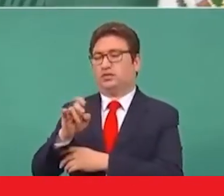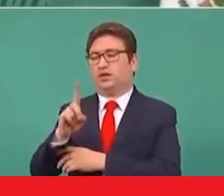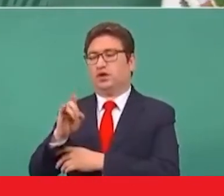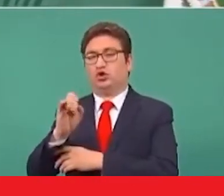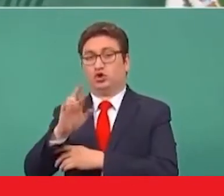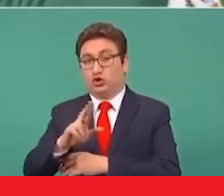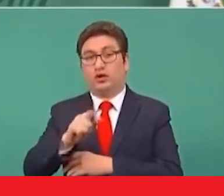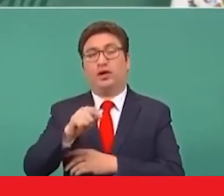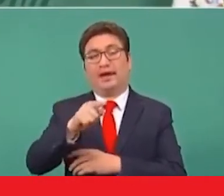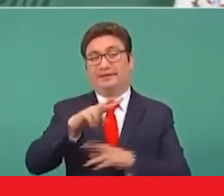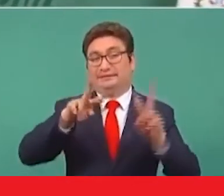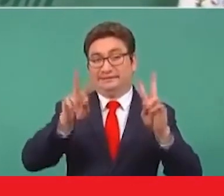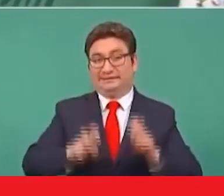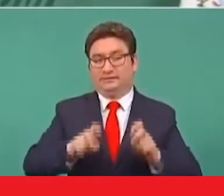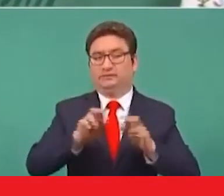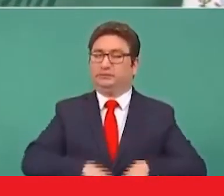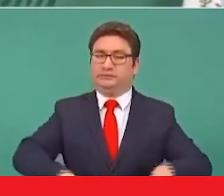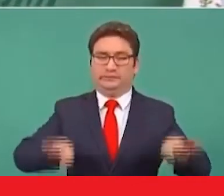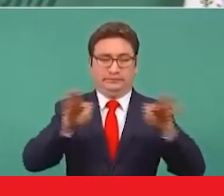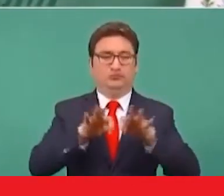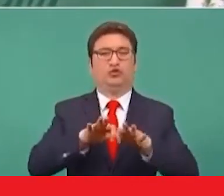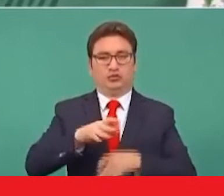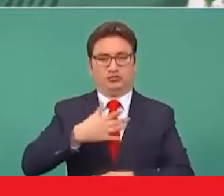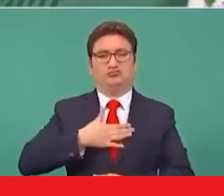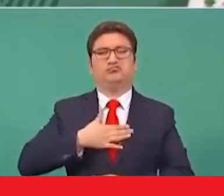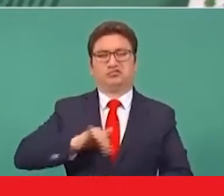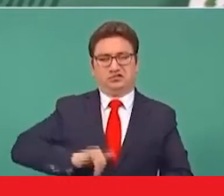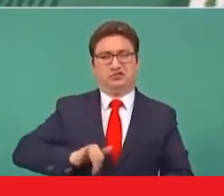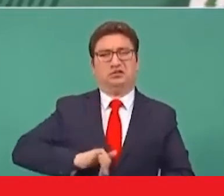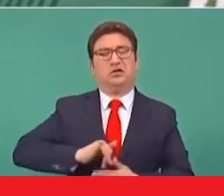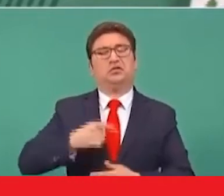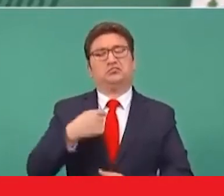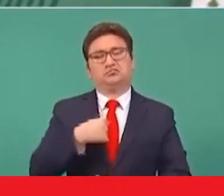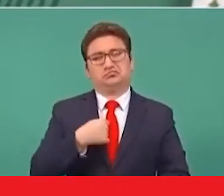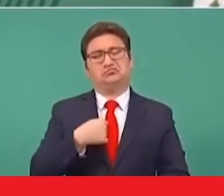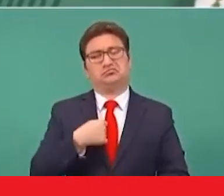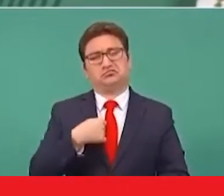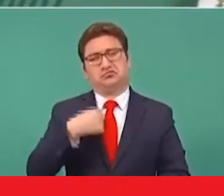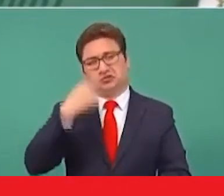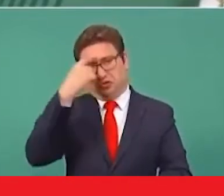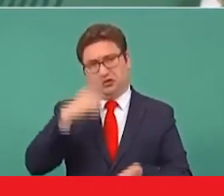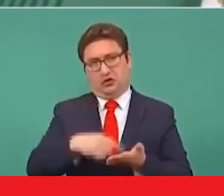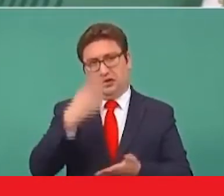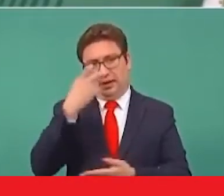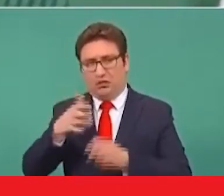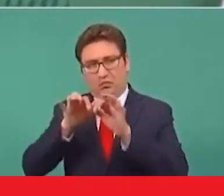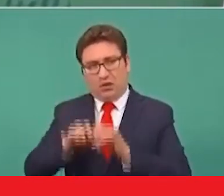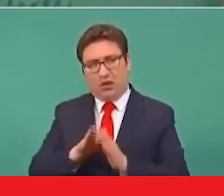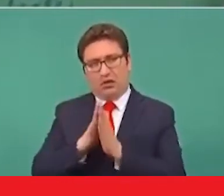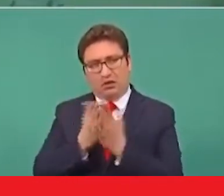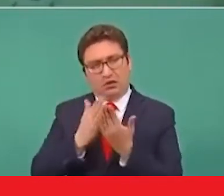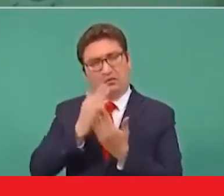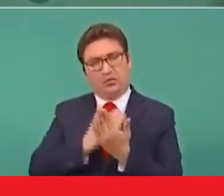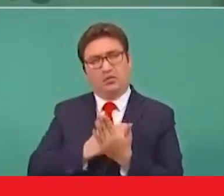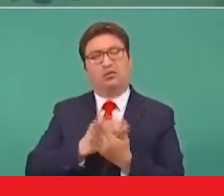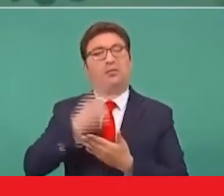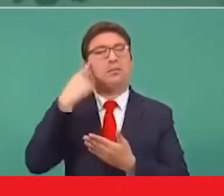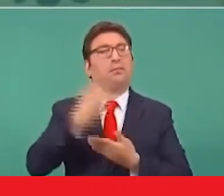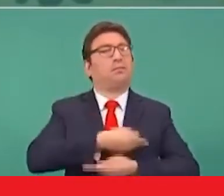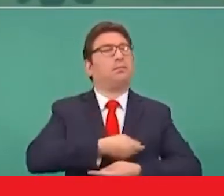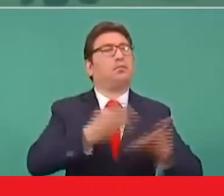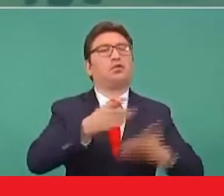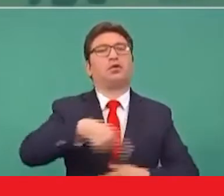que me interesa mucho y creo que es un aporte para las